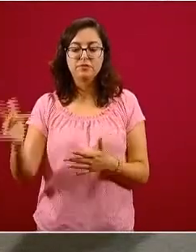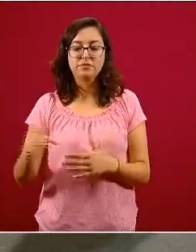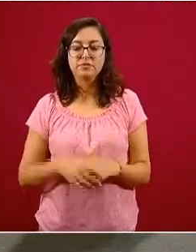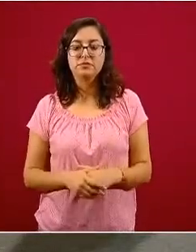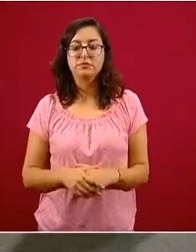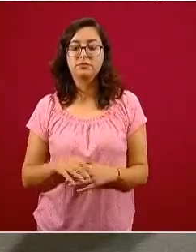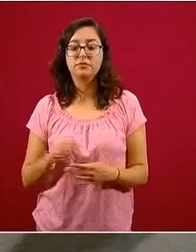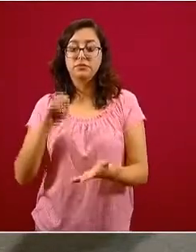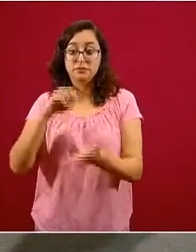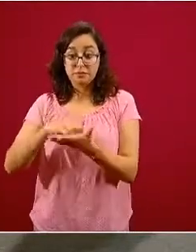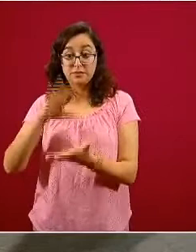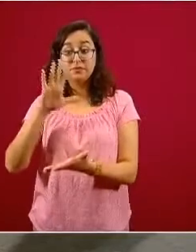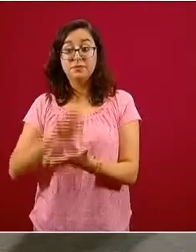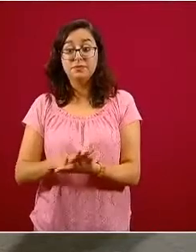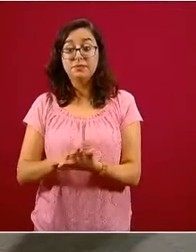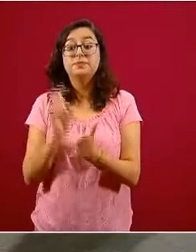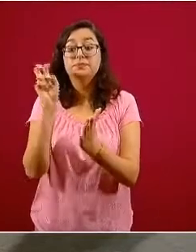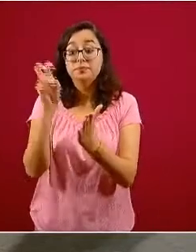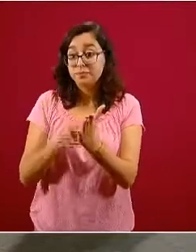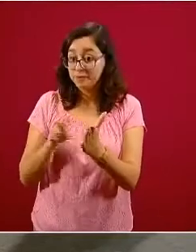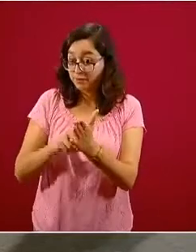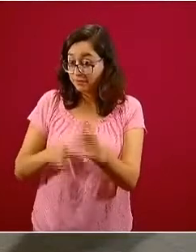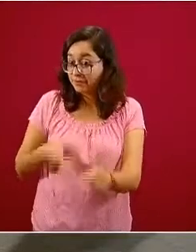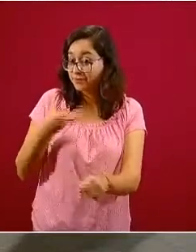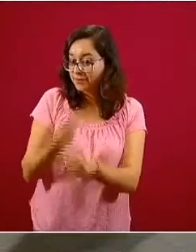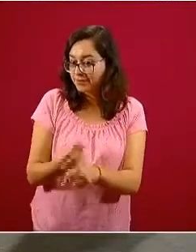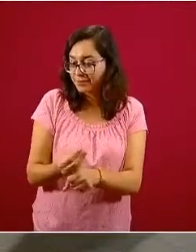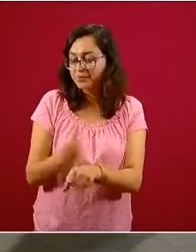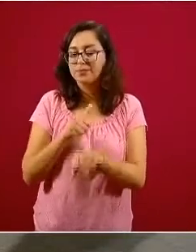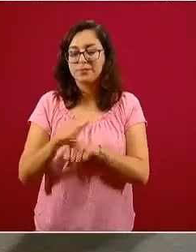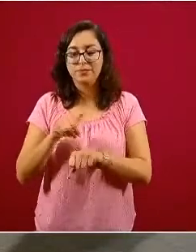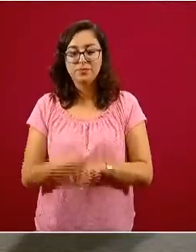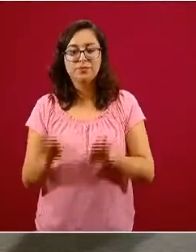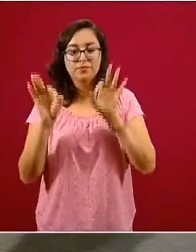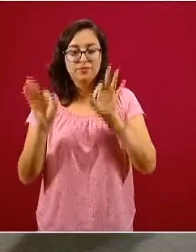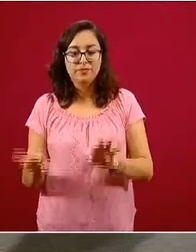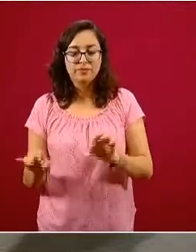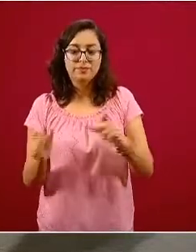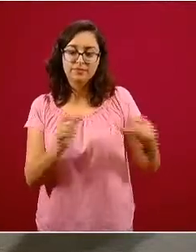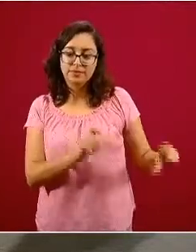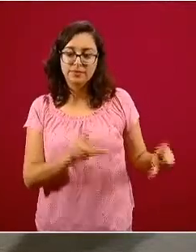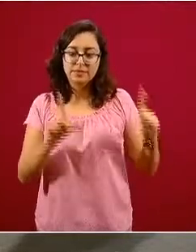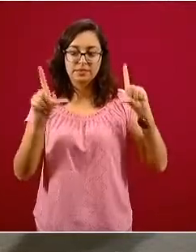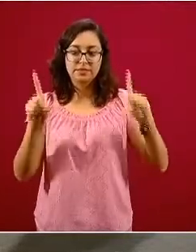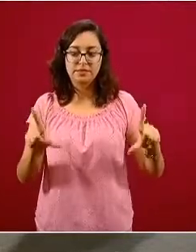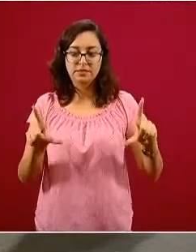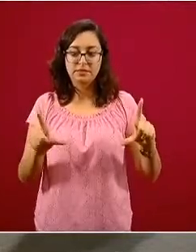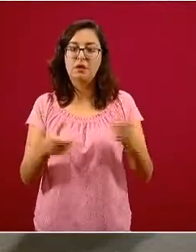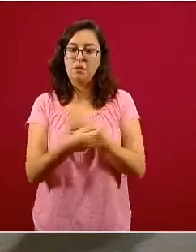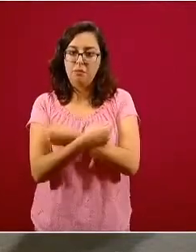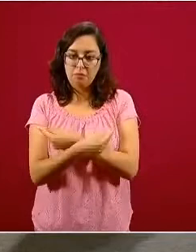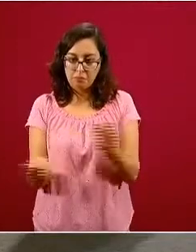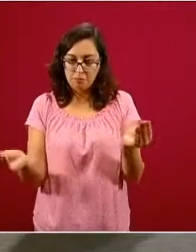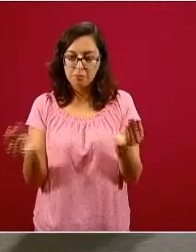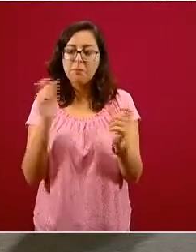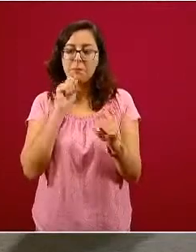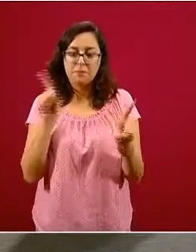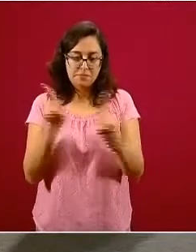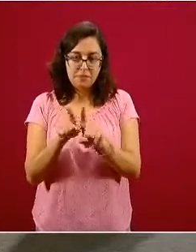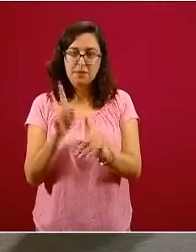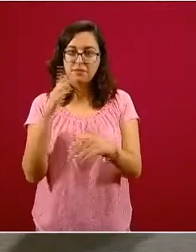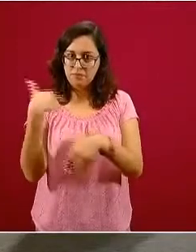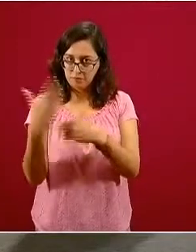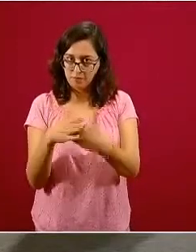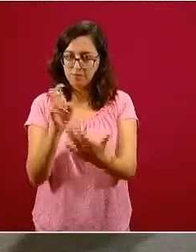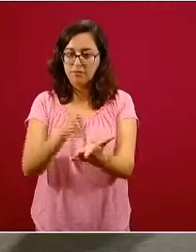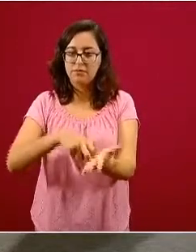Queda entonces registrado, fe de ratas, el número correcto y en la presentación que ponemos a acceso público estará ya